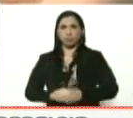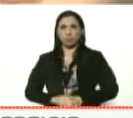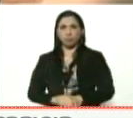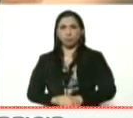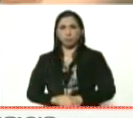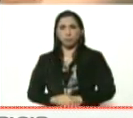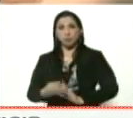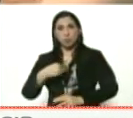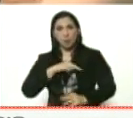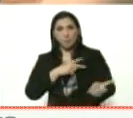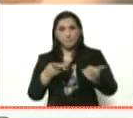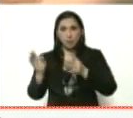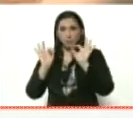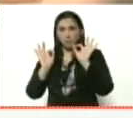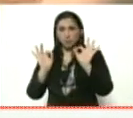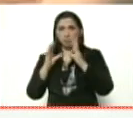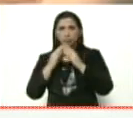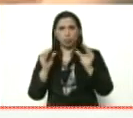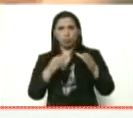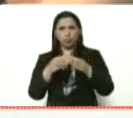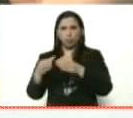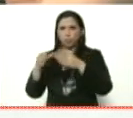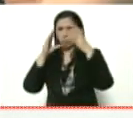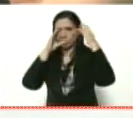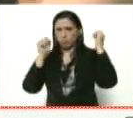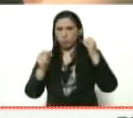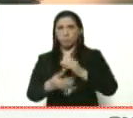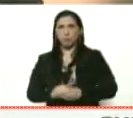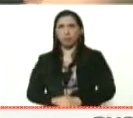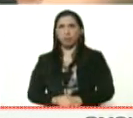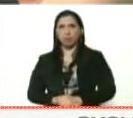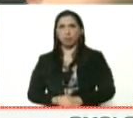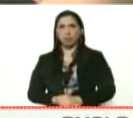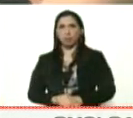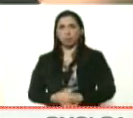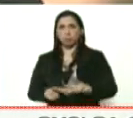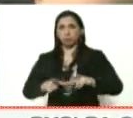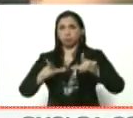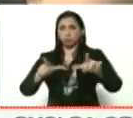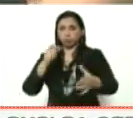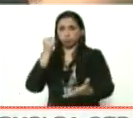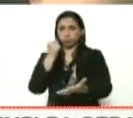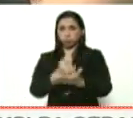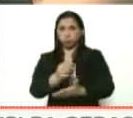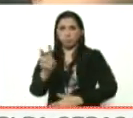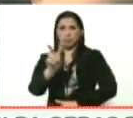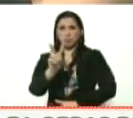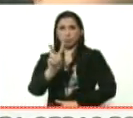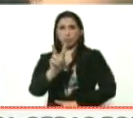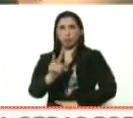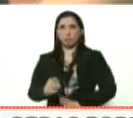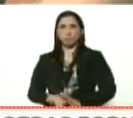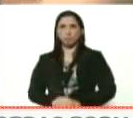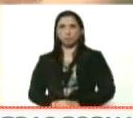Hemos invitado especialmente a todo el cuerpo diplomático acreditado en Venezuela.